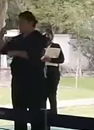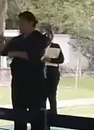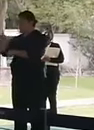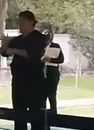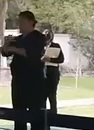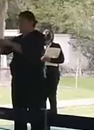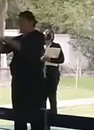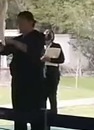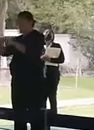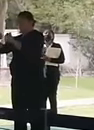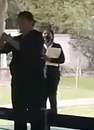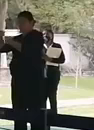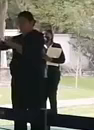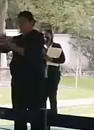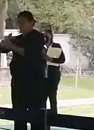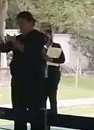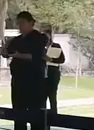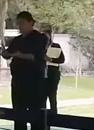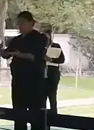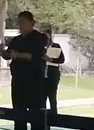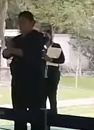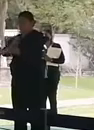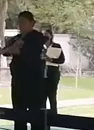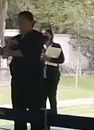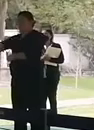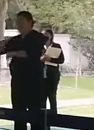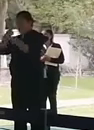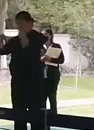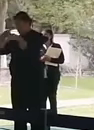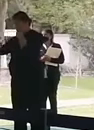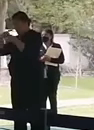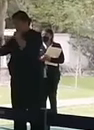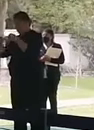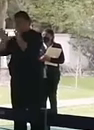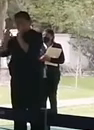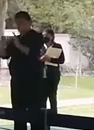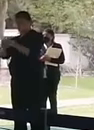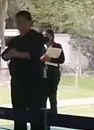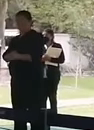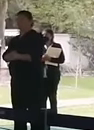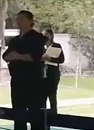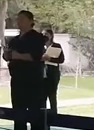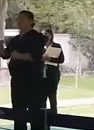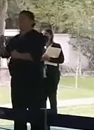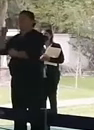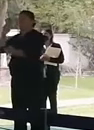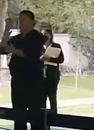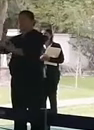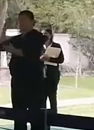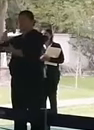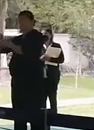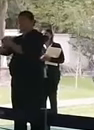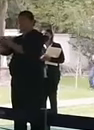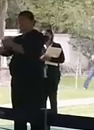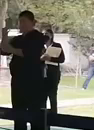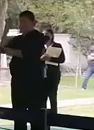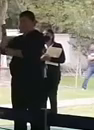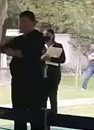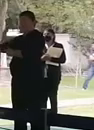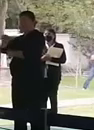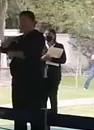pudimos tener pues un diálogo muy productivo. Desde el mes de enero que establecimos un diálogo de